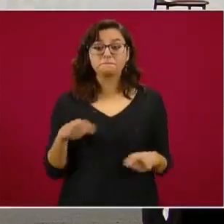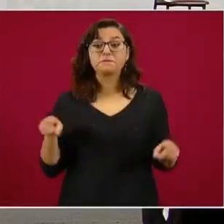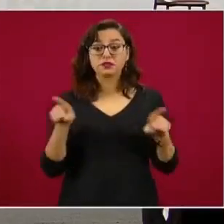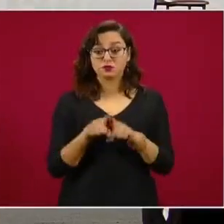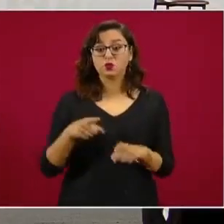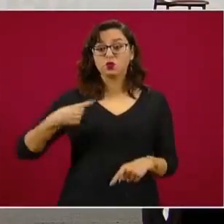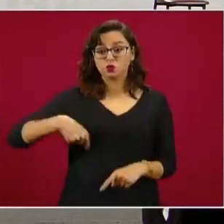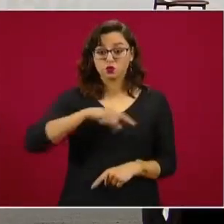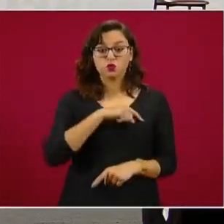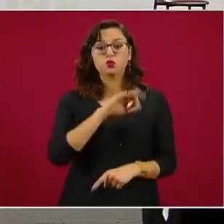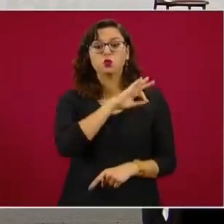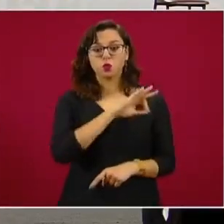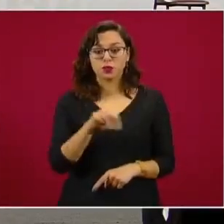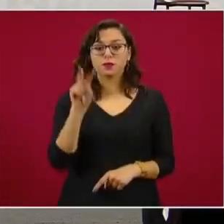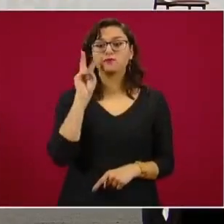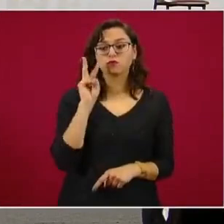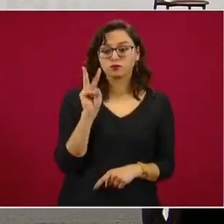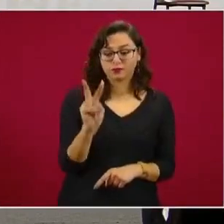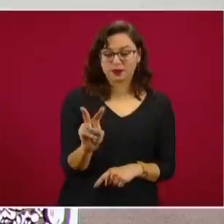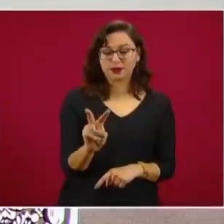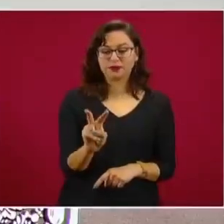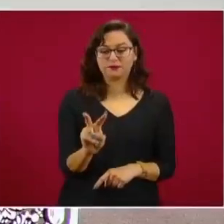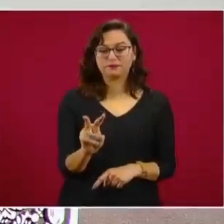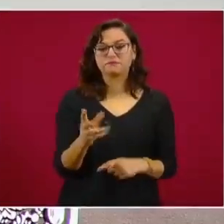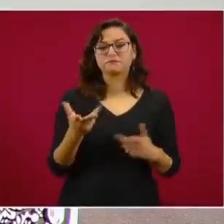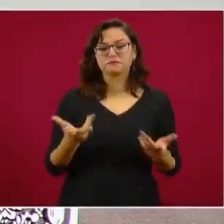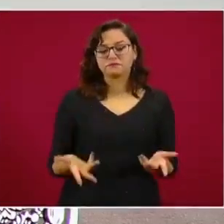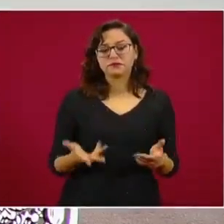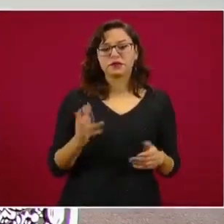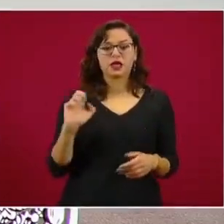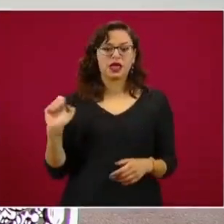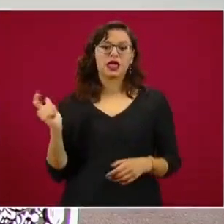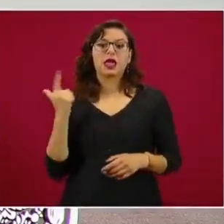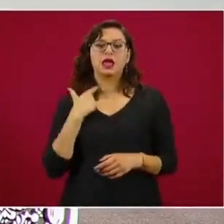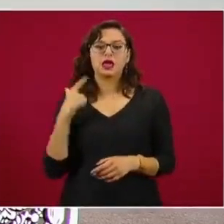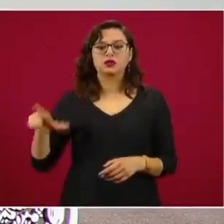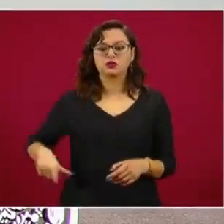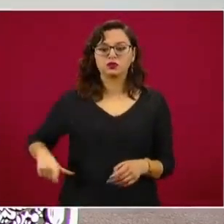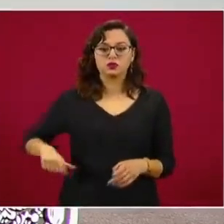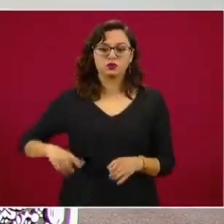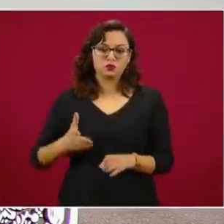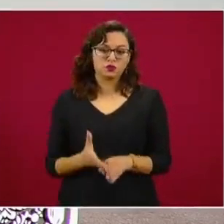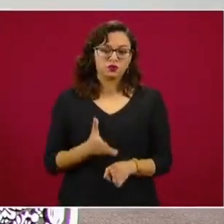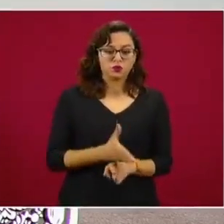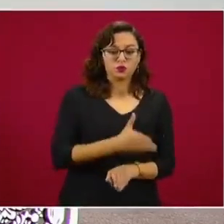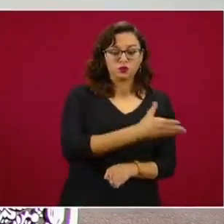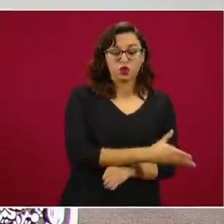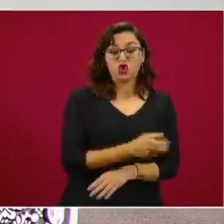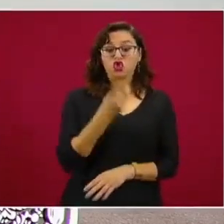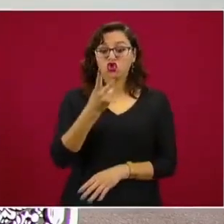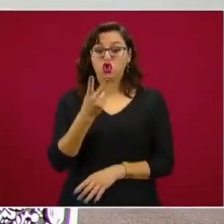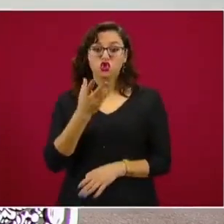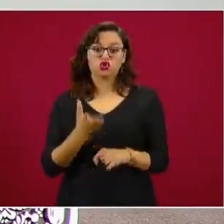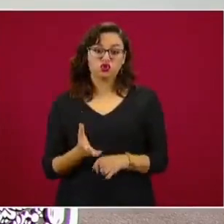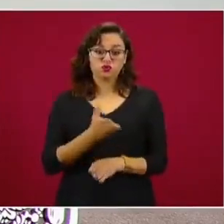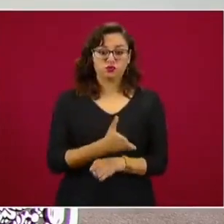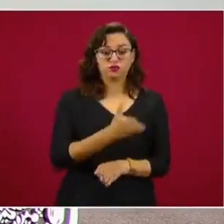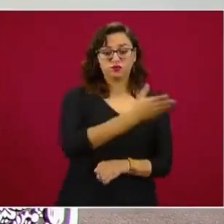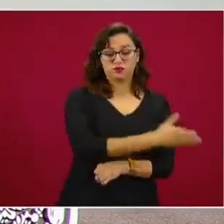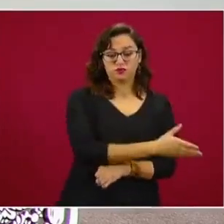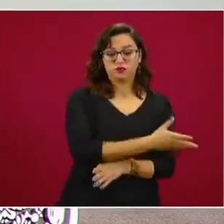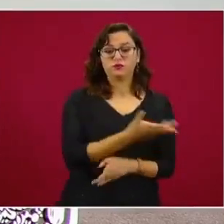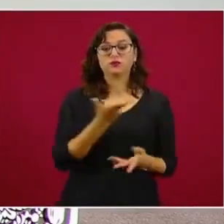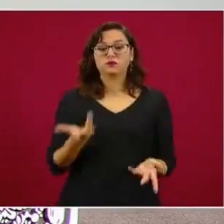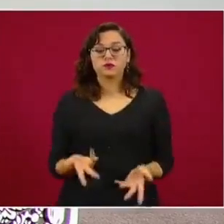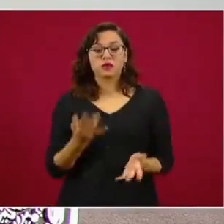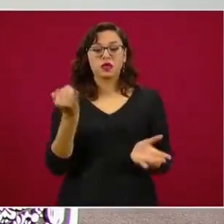cómo se había comportado en administraciones pasadas, en las 2 administraciones pasadas tan solo se